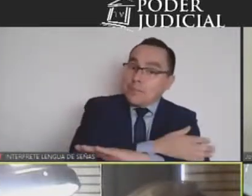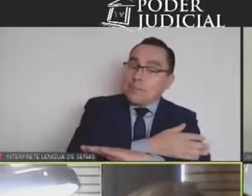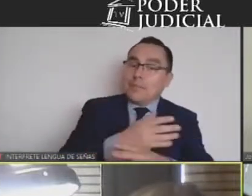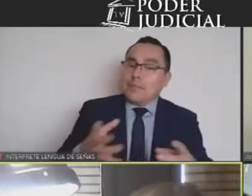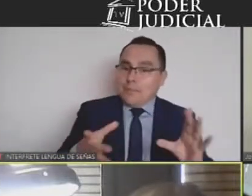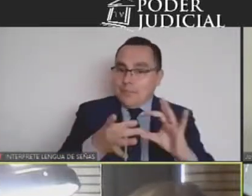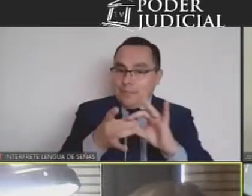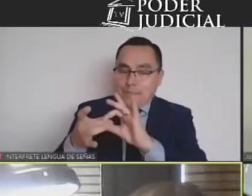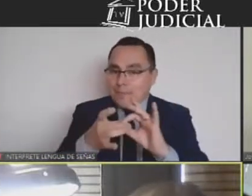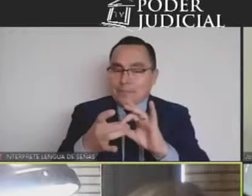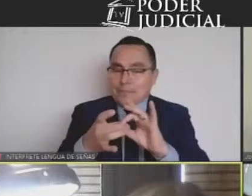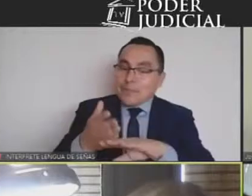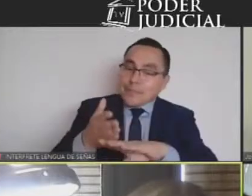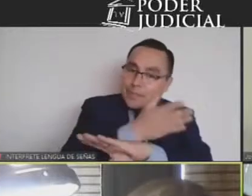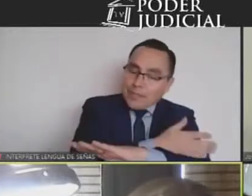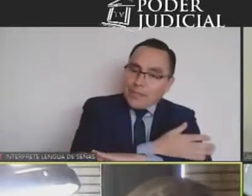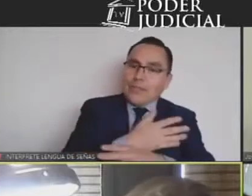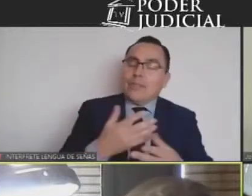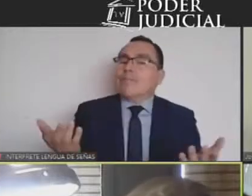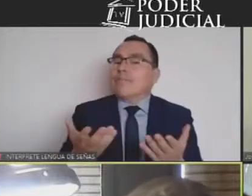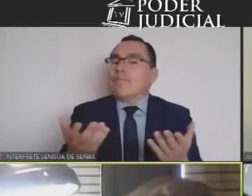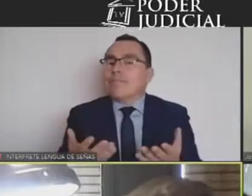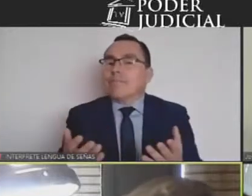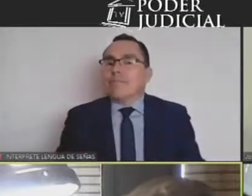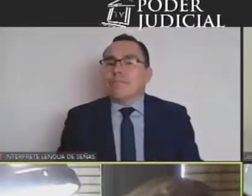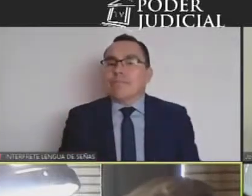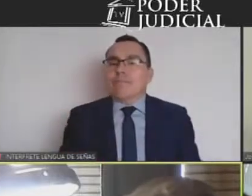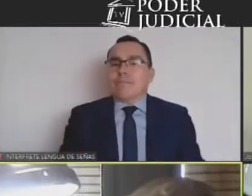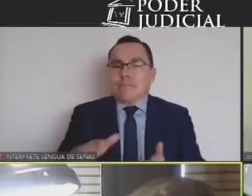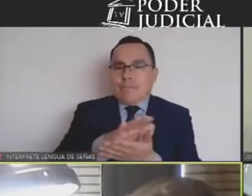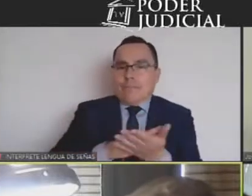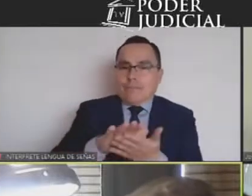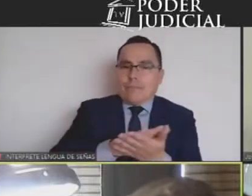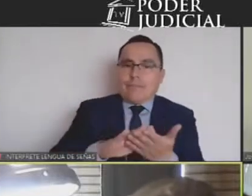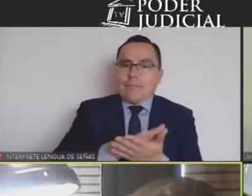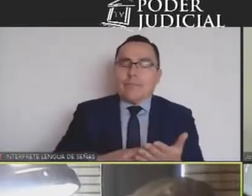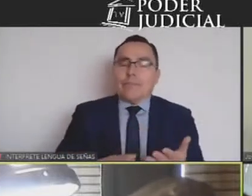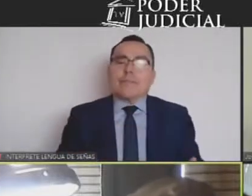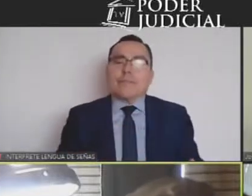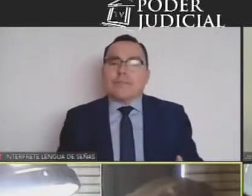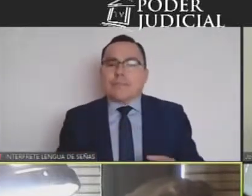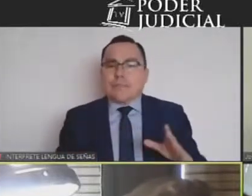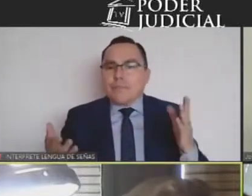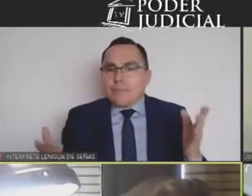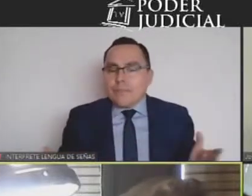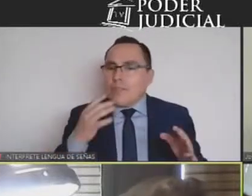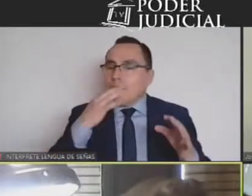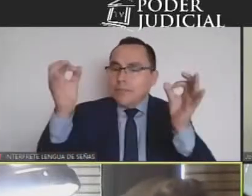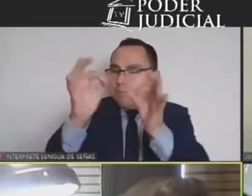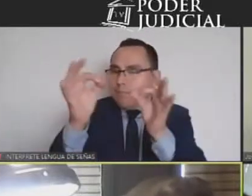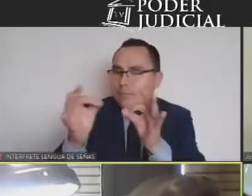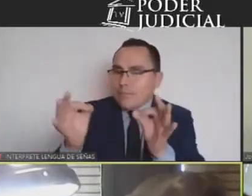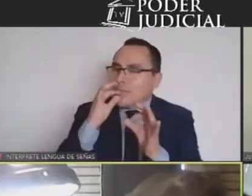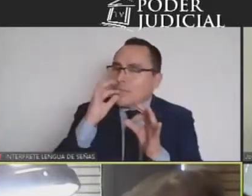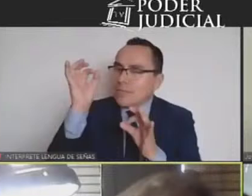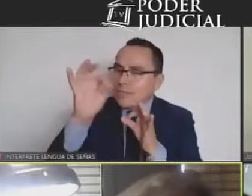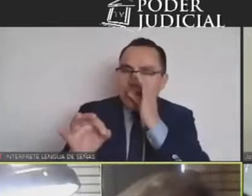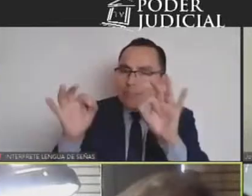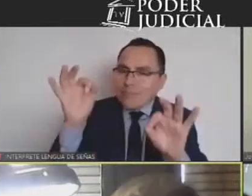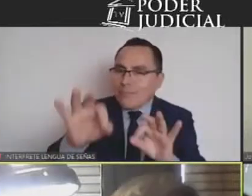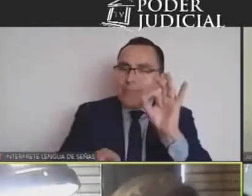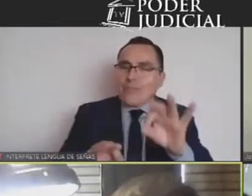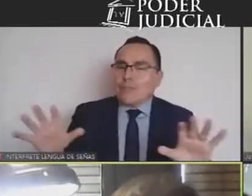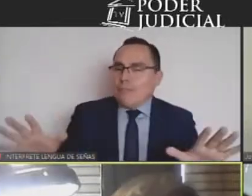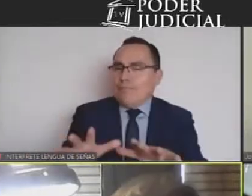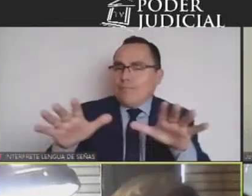en lo preventivo, yo creo que estoy totalmente de acuerdo con lo que se ha dicho en el sentido de fomentar las